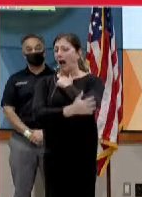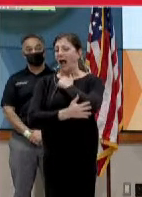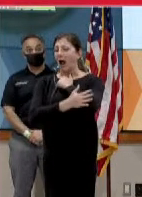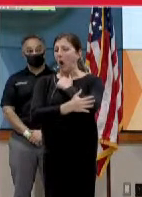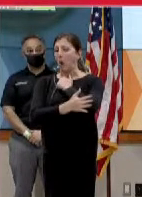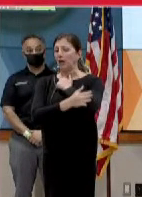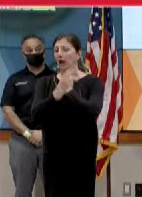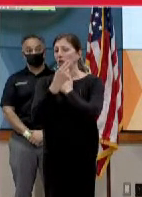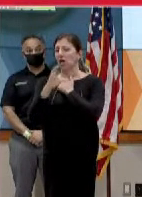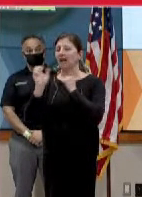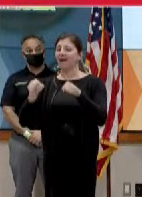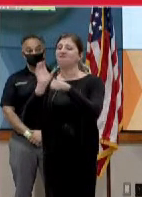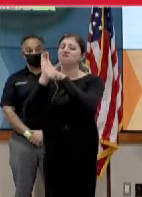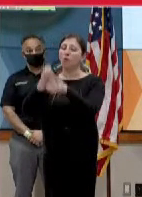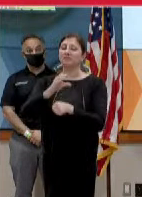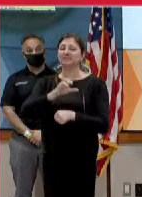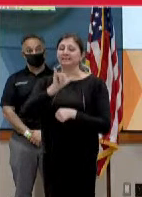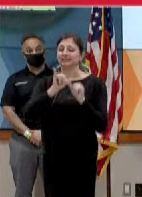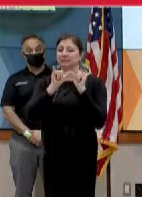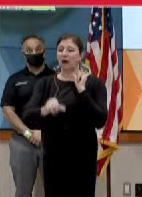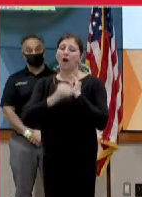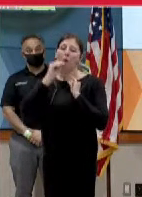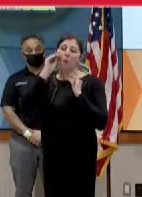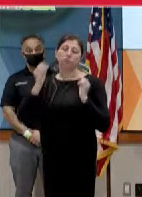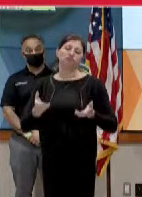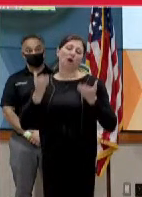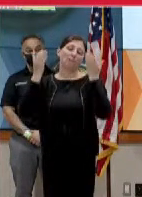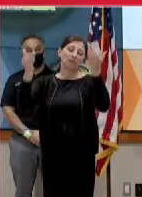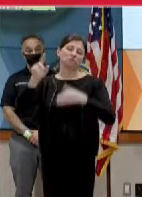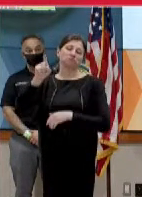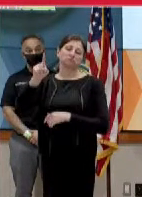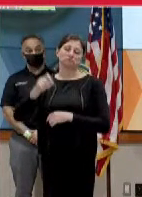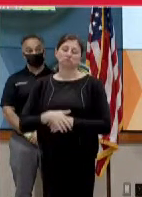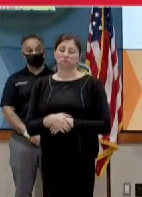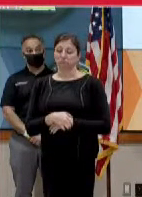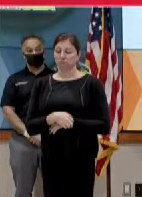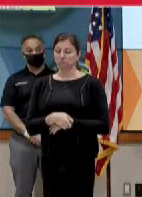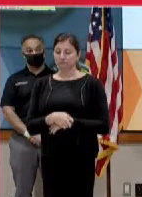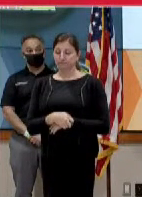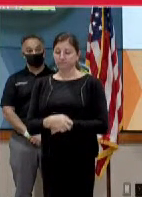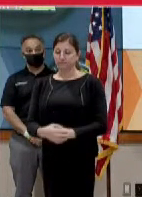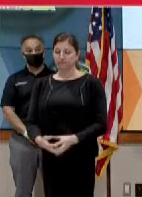stay-at-home recommendations? En este momento estamos